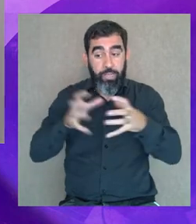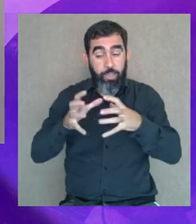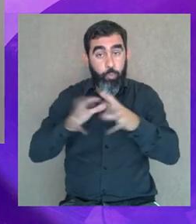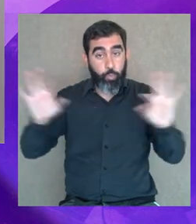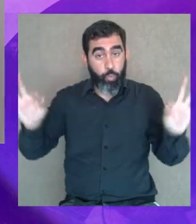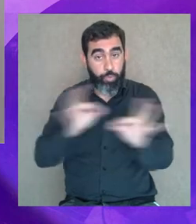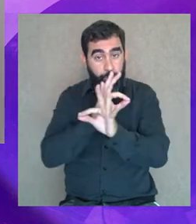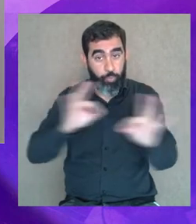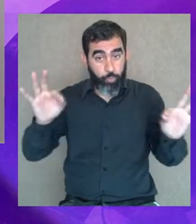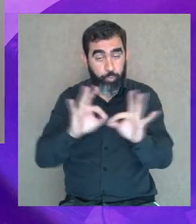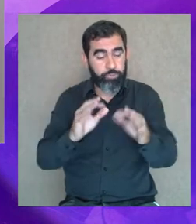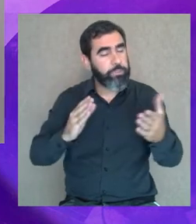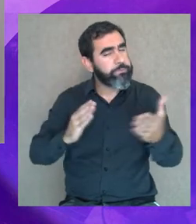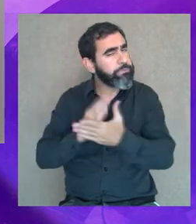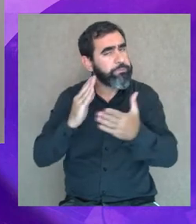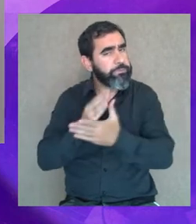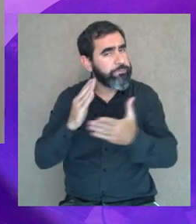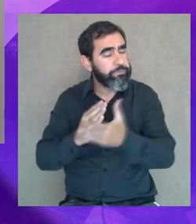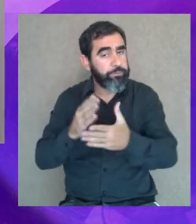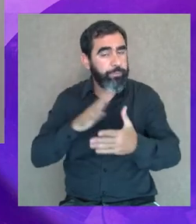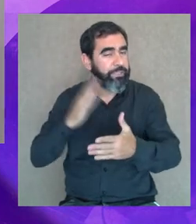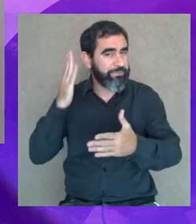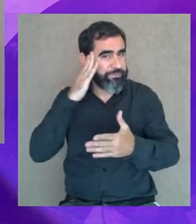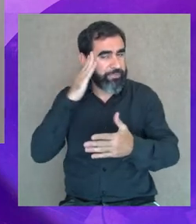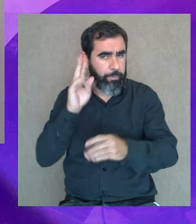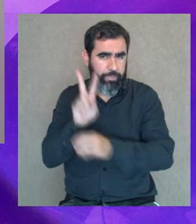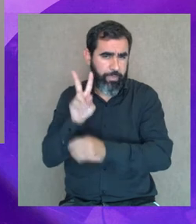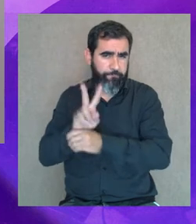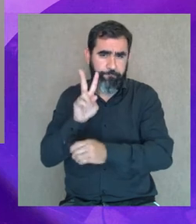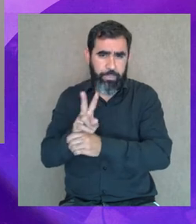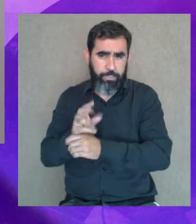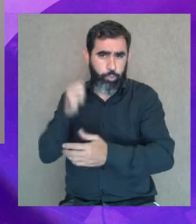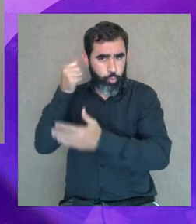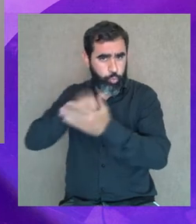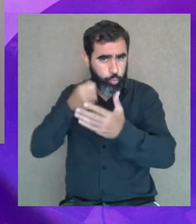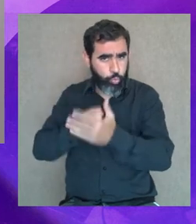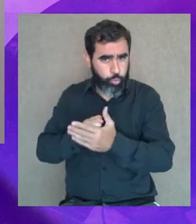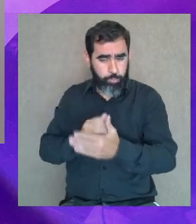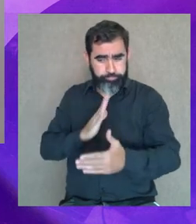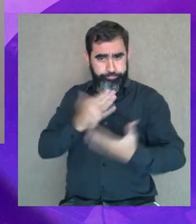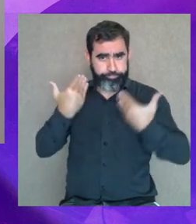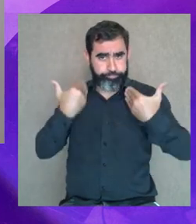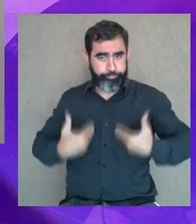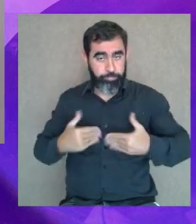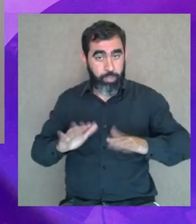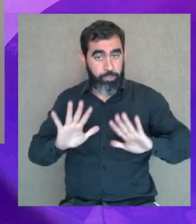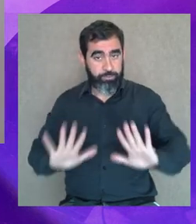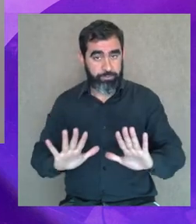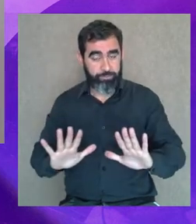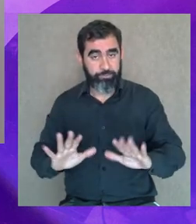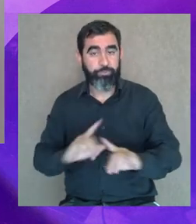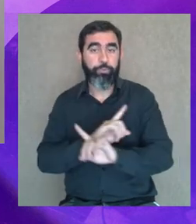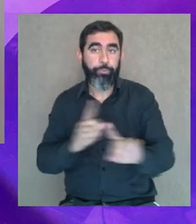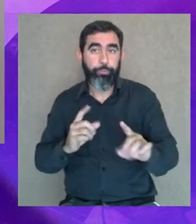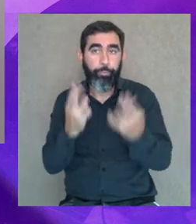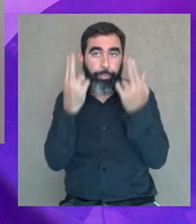orquesta este realmente siempre se hacen se han sabido defender han tenido su personalidad no es que